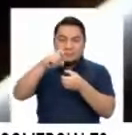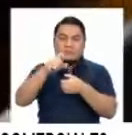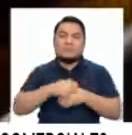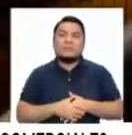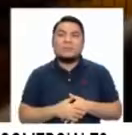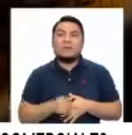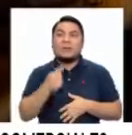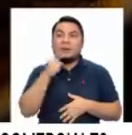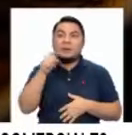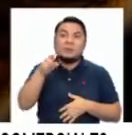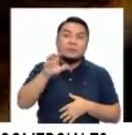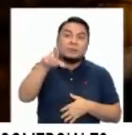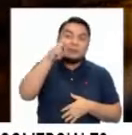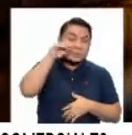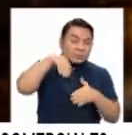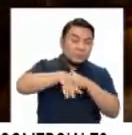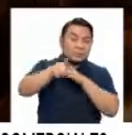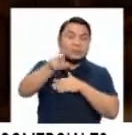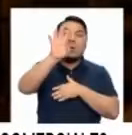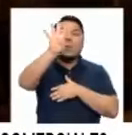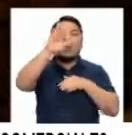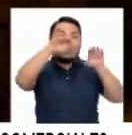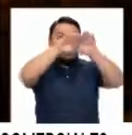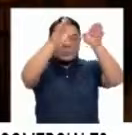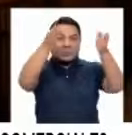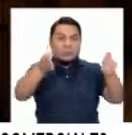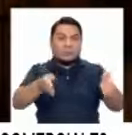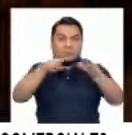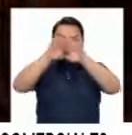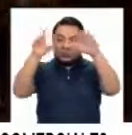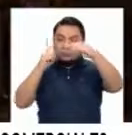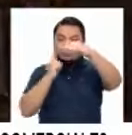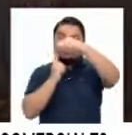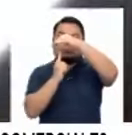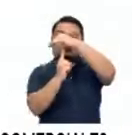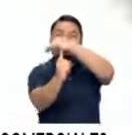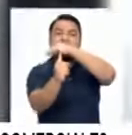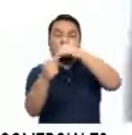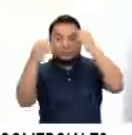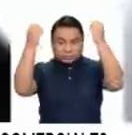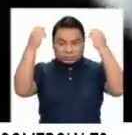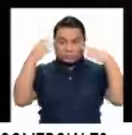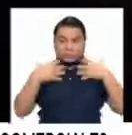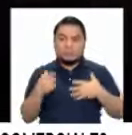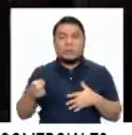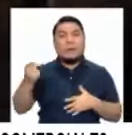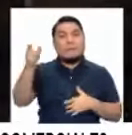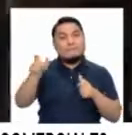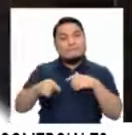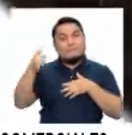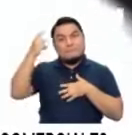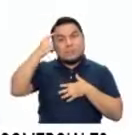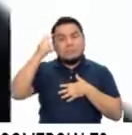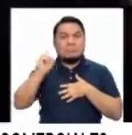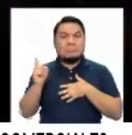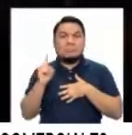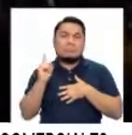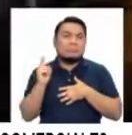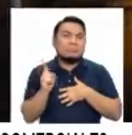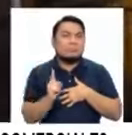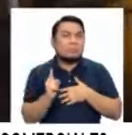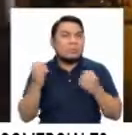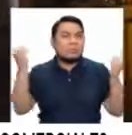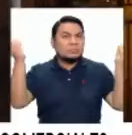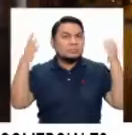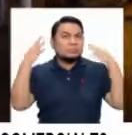observar ahí, son 4. Son las cabinas de ozonización. Muchas personas cuando ingresan piensan que no funciona, porque esperan un chorro de agua